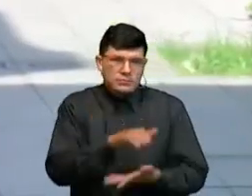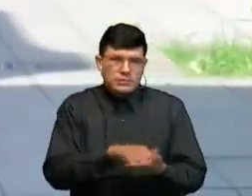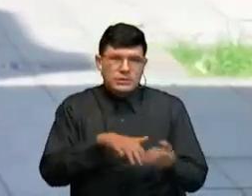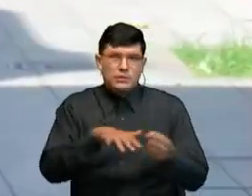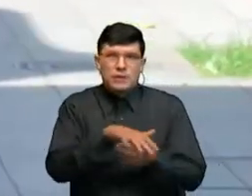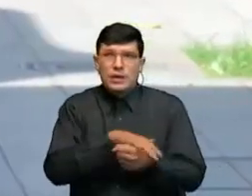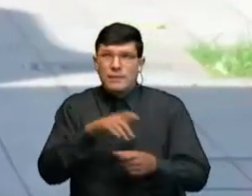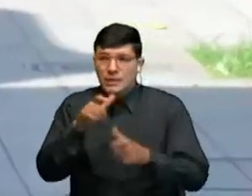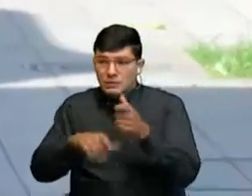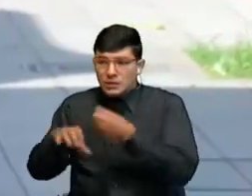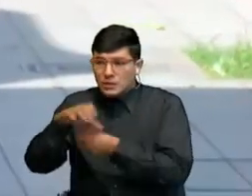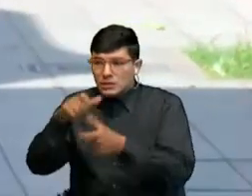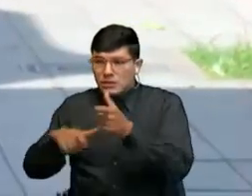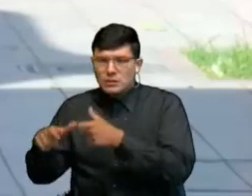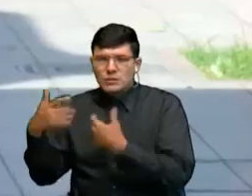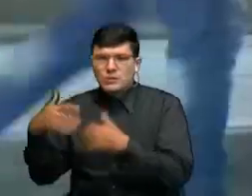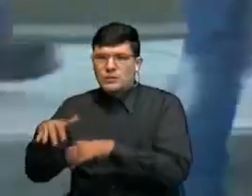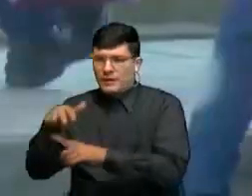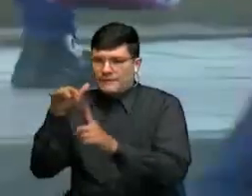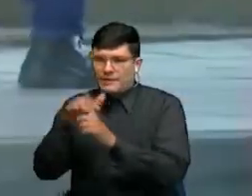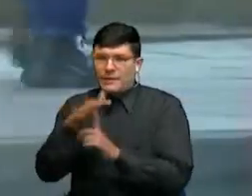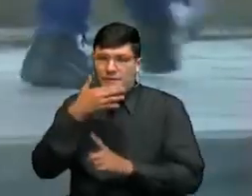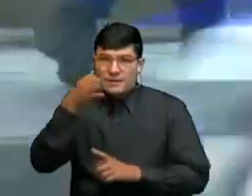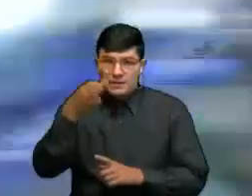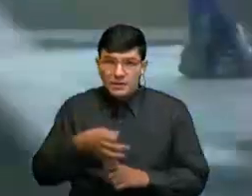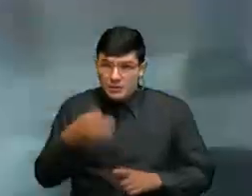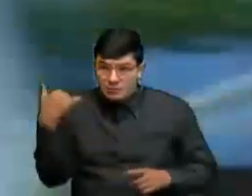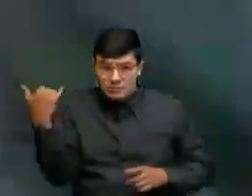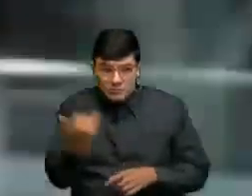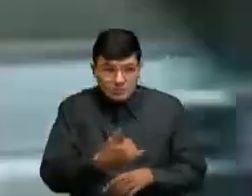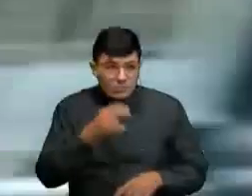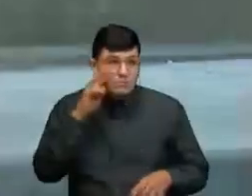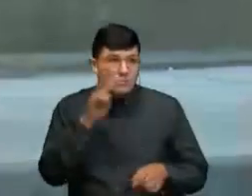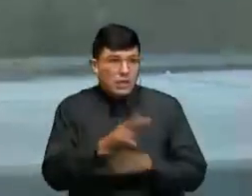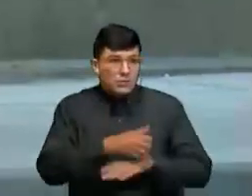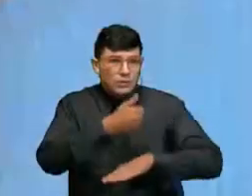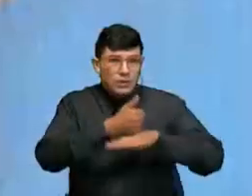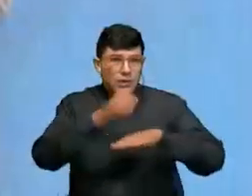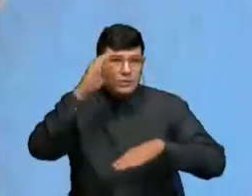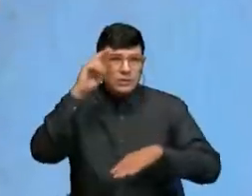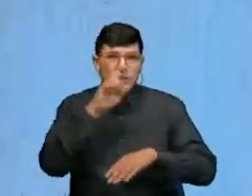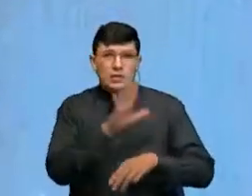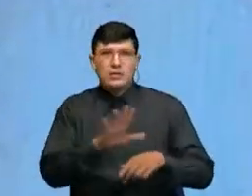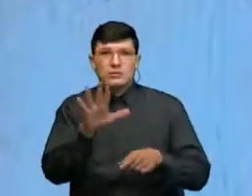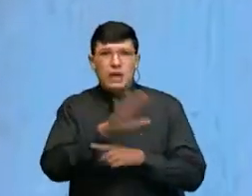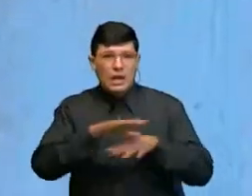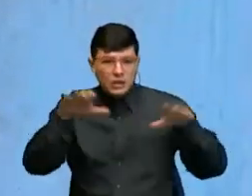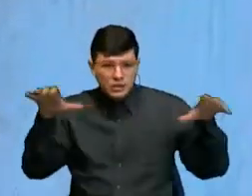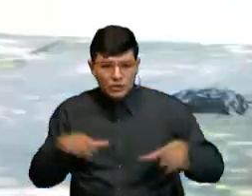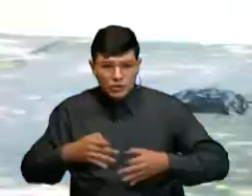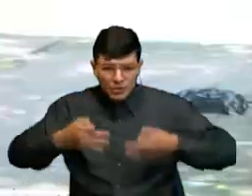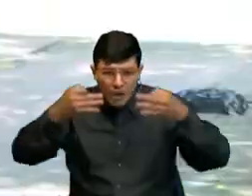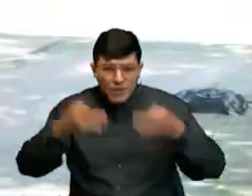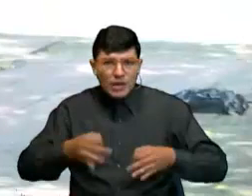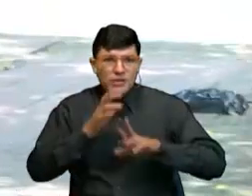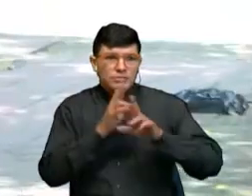ciudadano de a pie es directamente el afectado ante la mirada de la autoridad que no implementa acciones contundentes